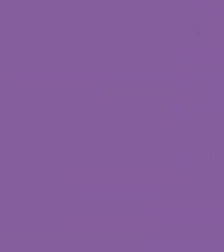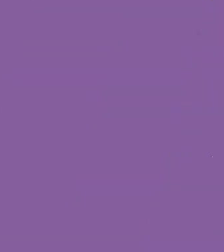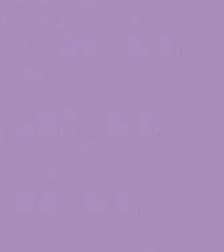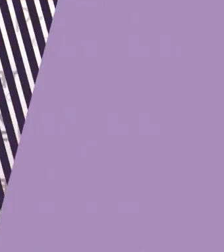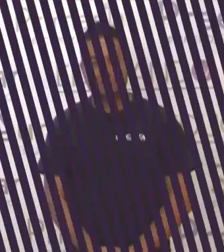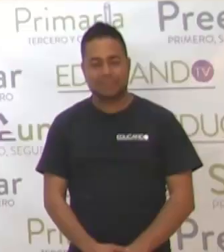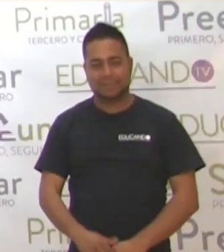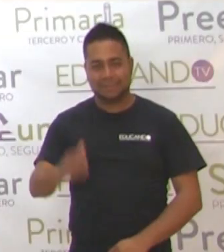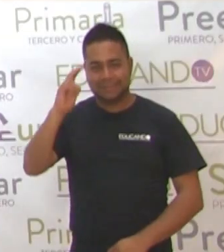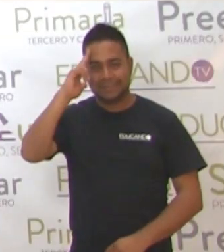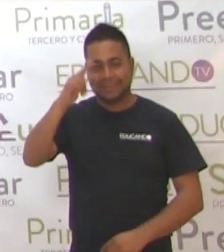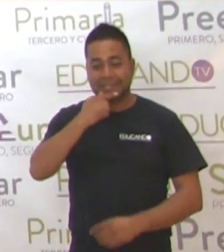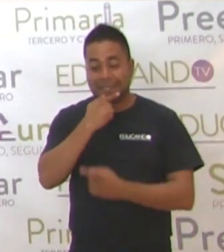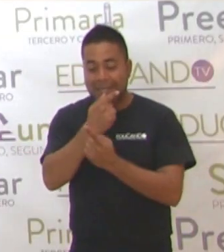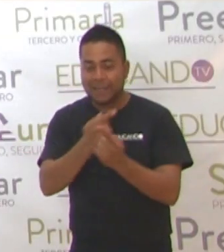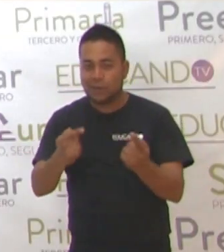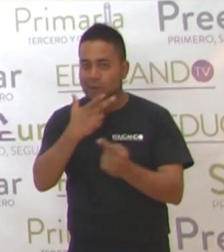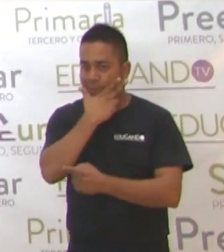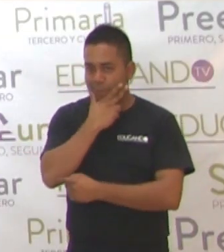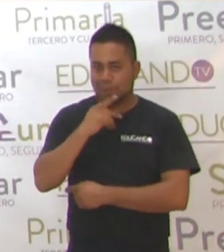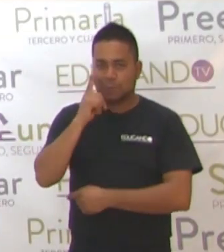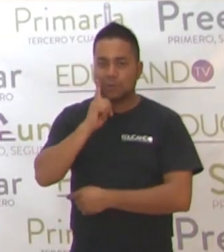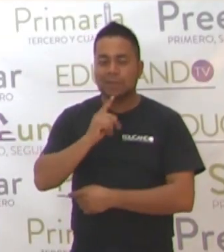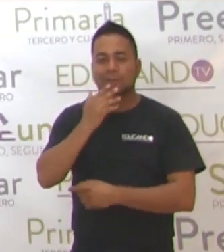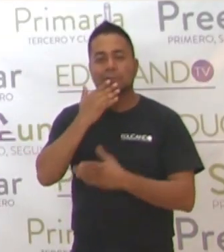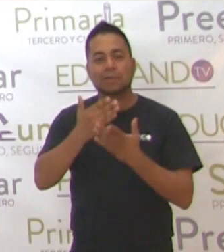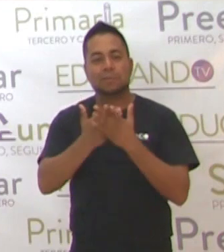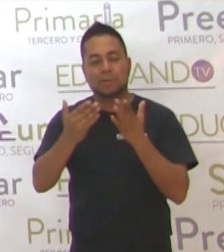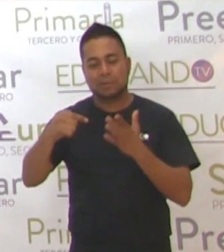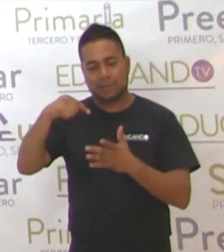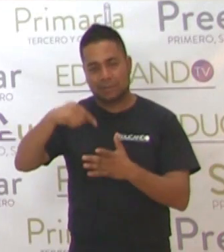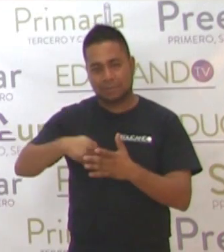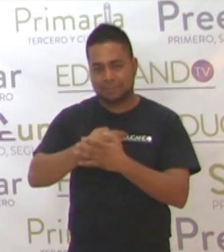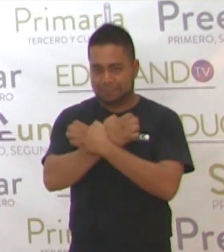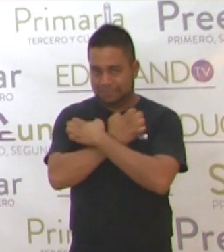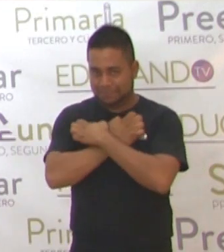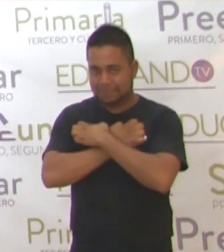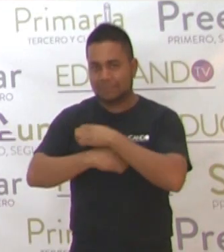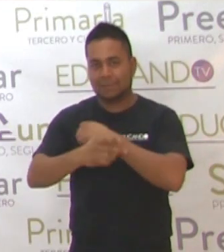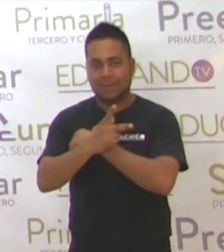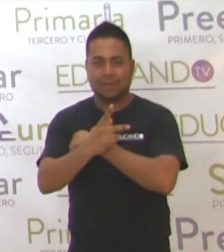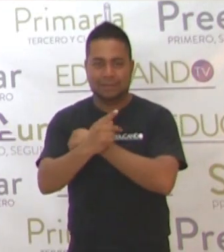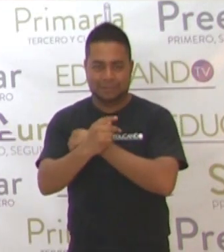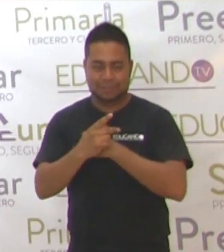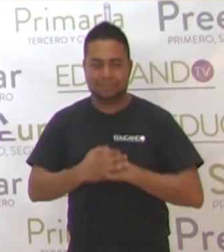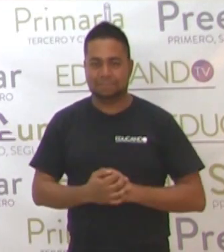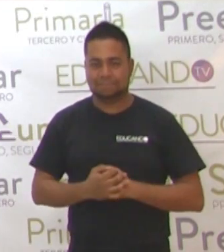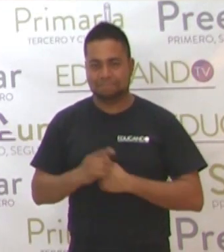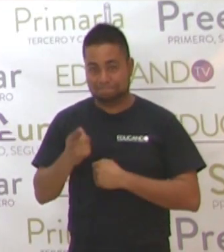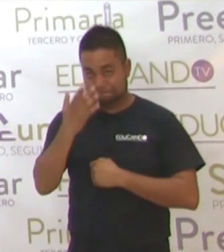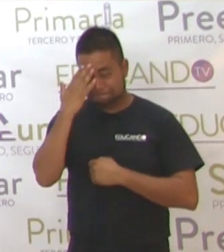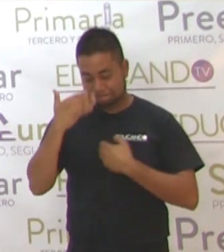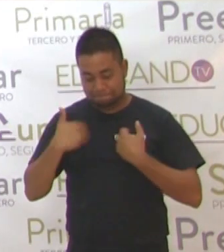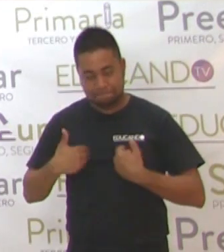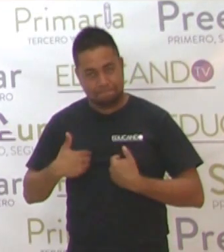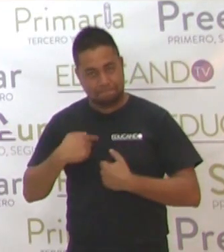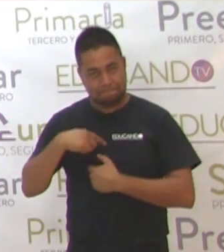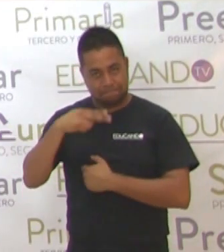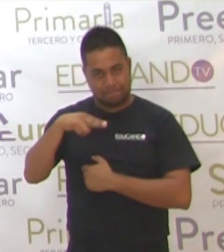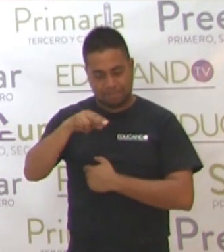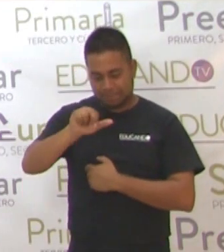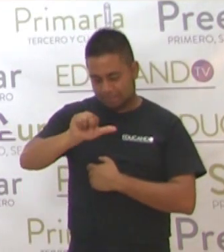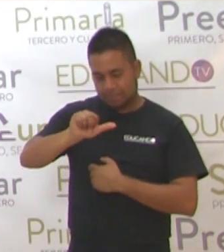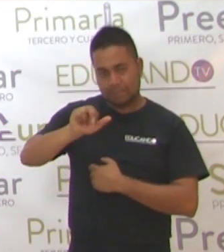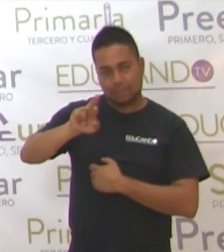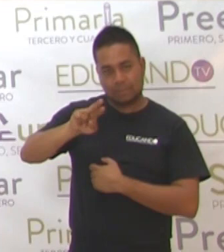hola qué tal niños y niñas bienvenidos nuevamente a este tu programa 'educando tv ya me conoces mi